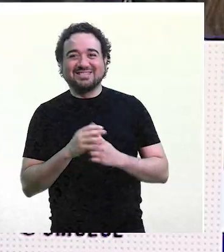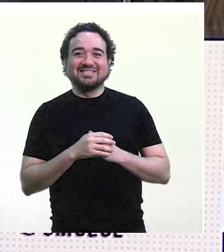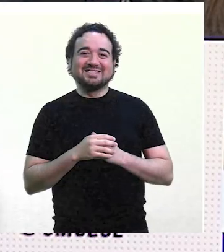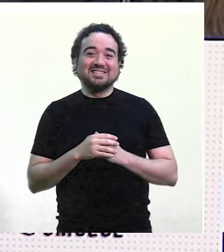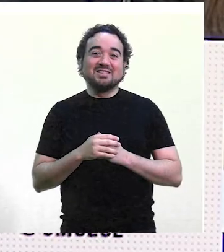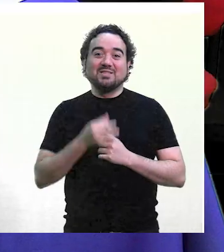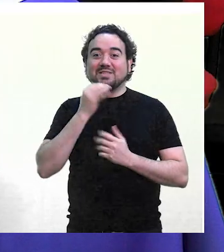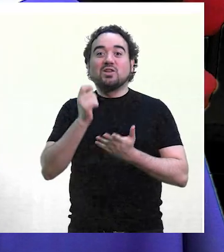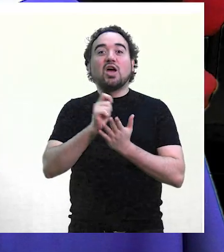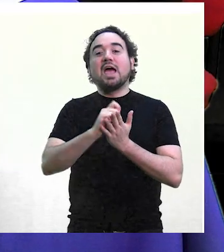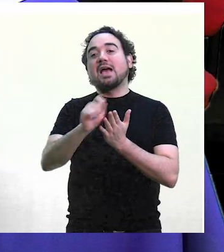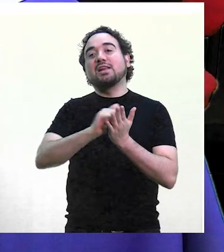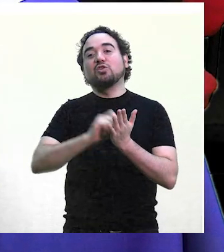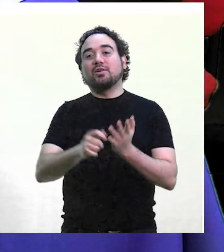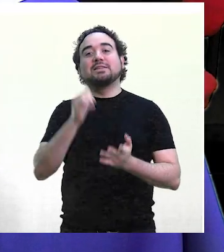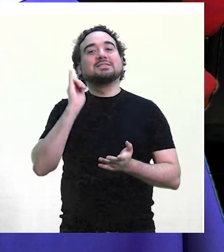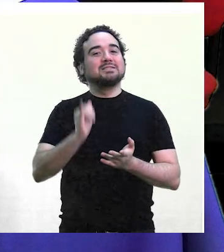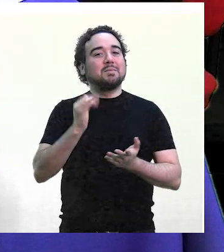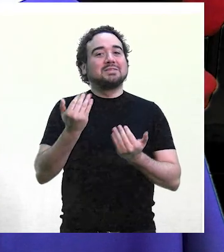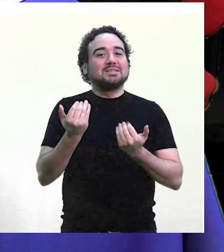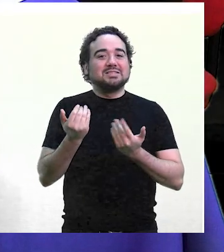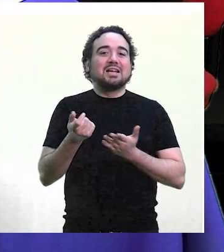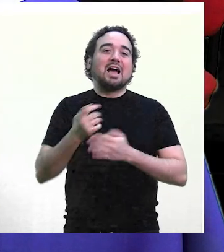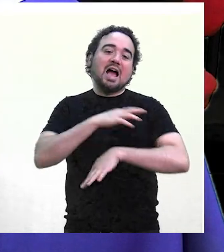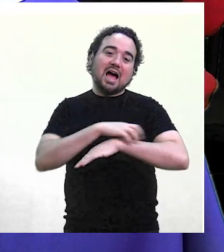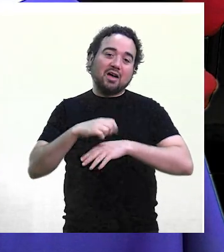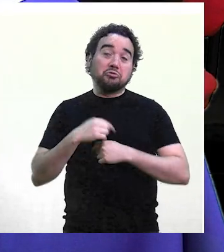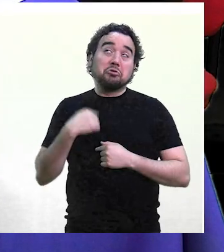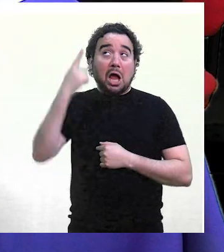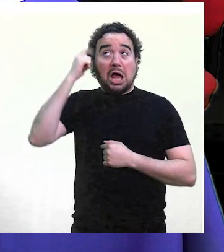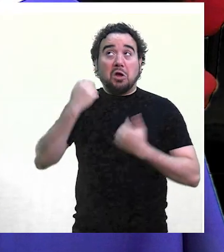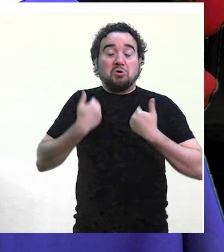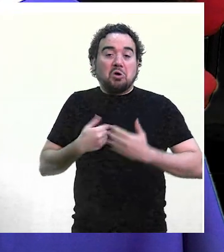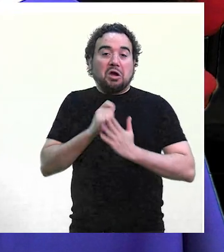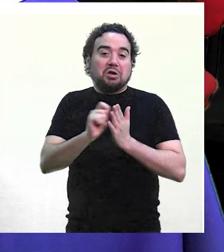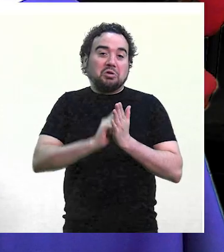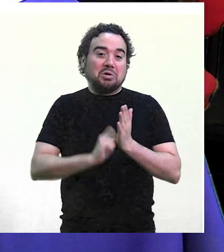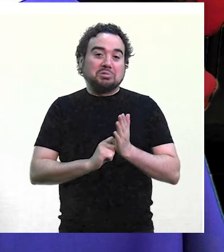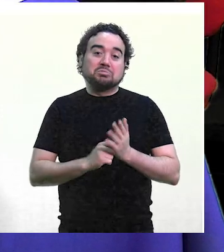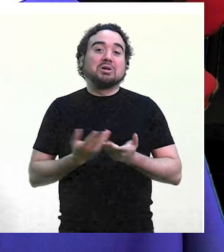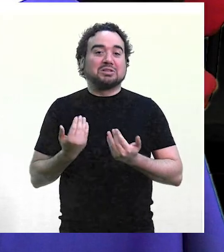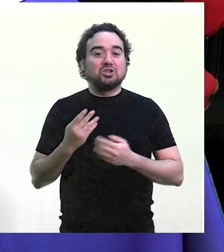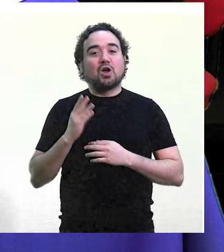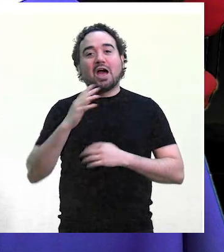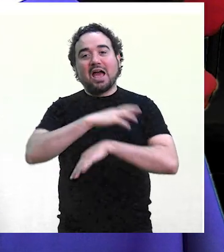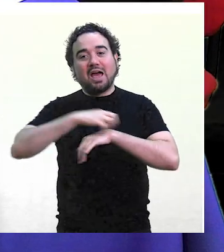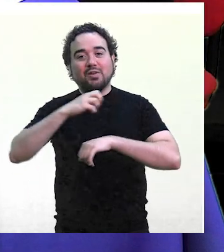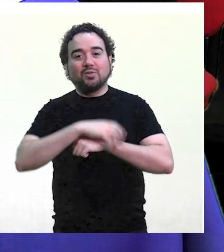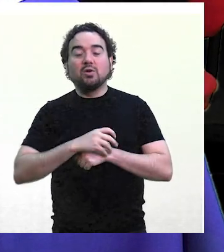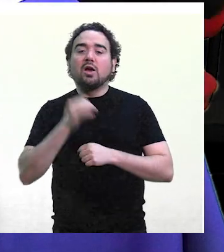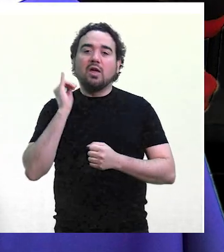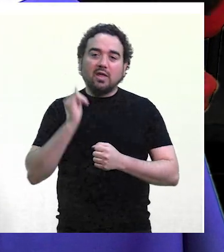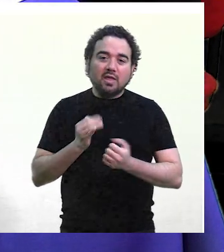sí, bueno, sí, además, como dicen que los escritores tienen que tener un gato y yo me creo escritora, obviamente tenía que estar conmigo. No, increíble. No, pero